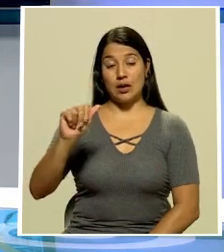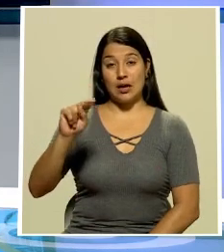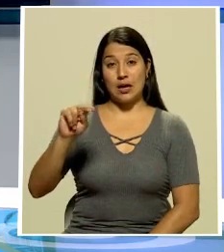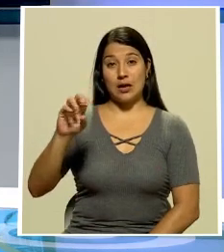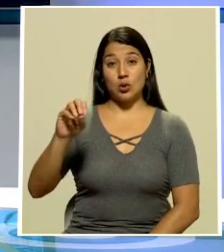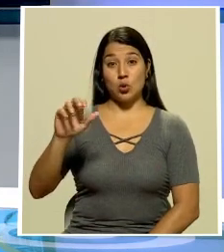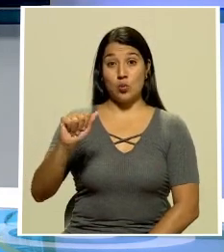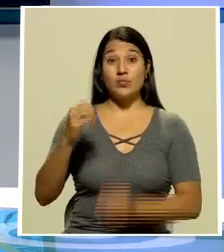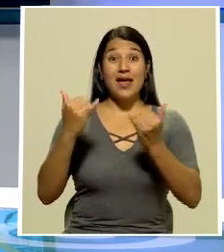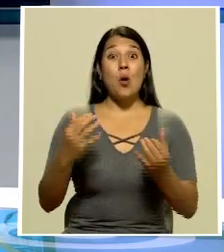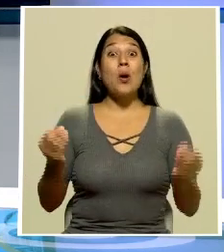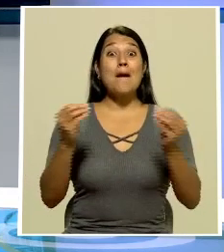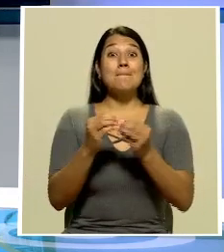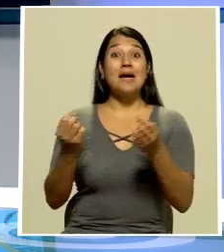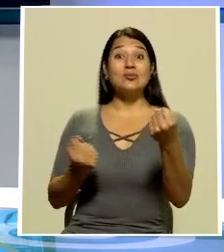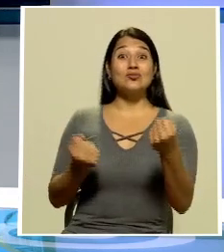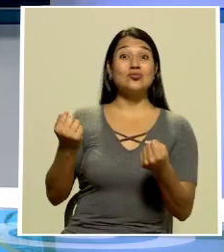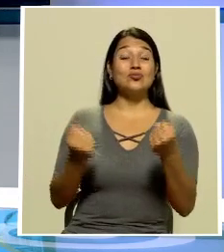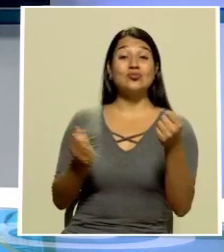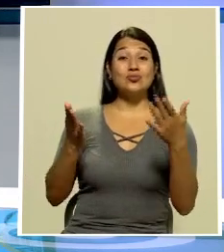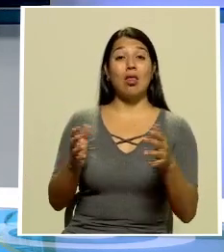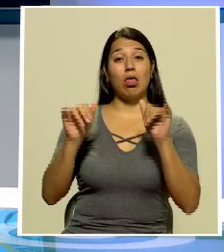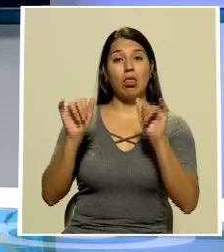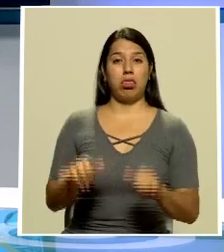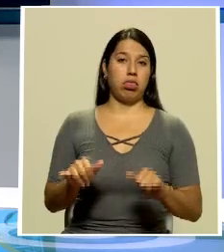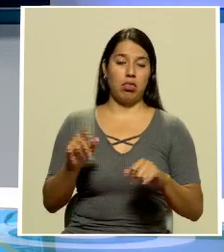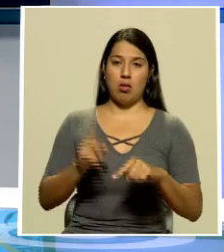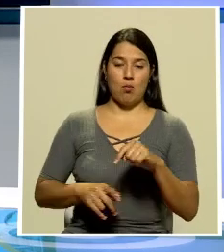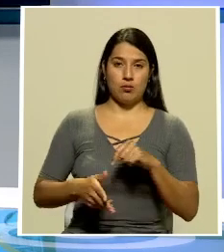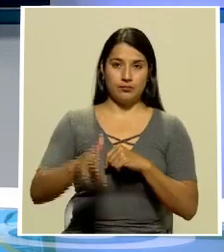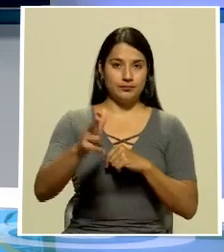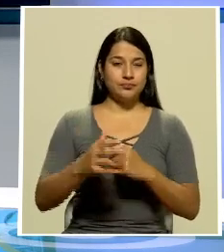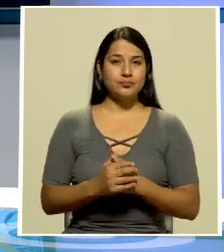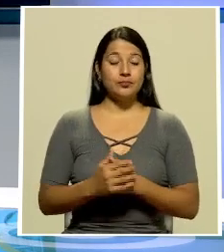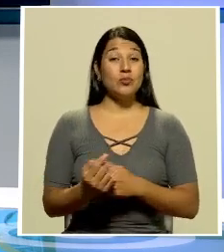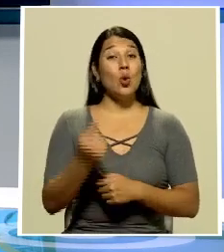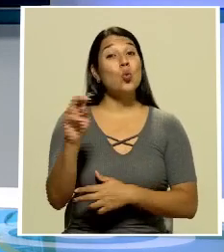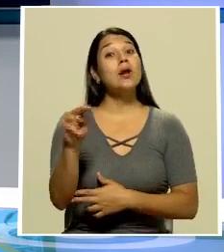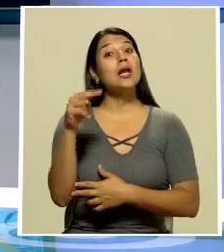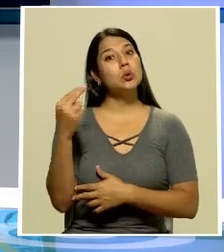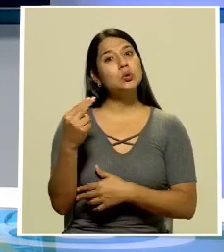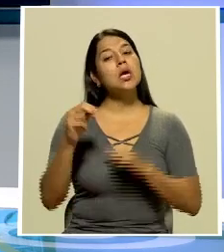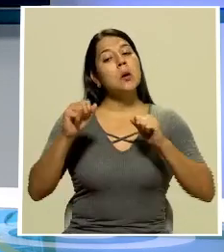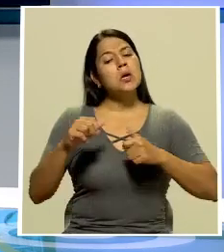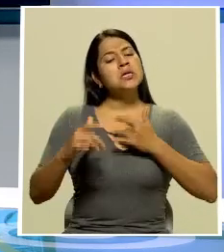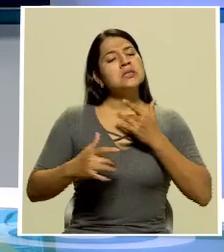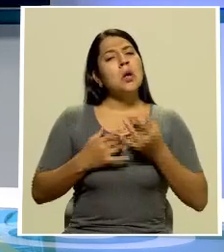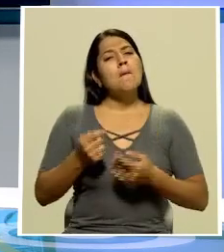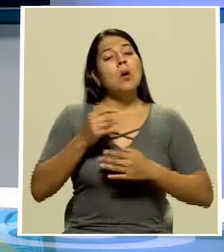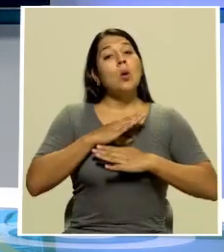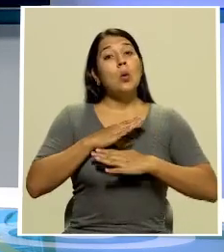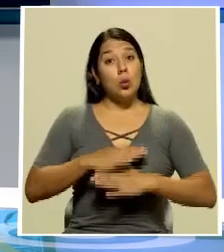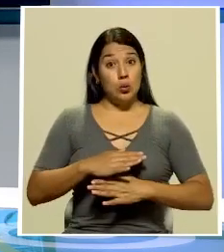varados en las carreteras de esta zona del país. Una noticia que trae un poco de aliento. La